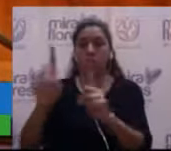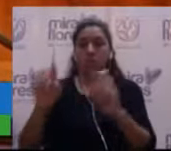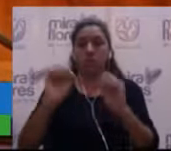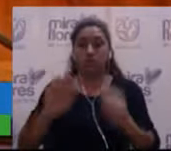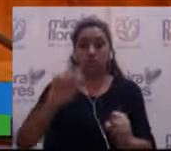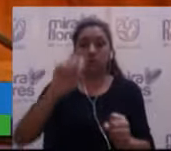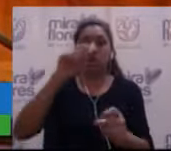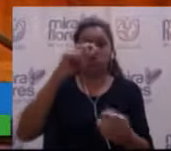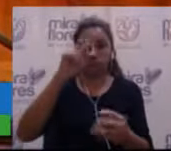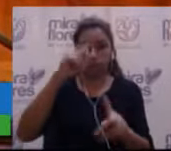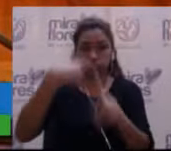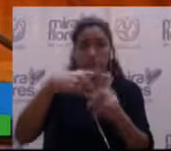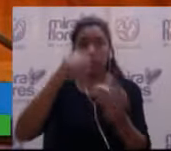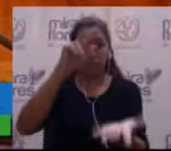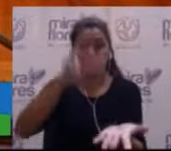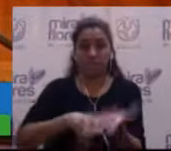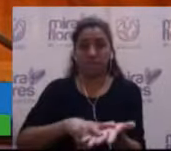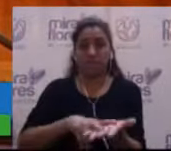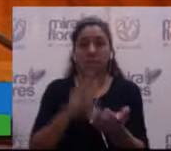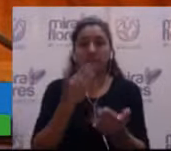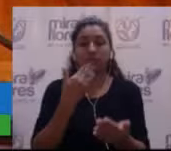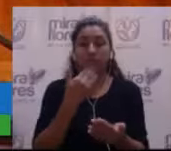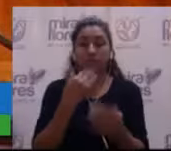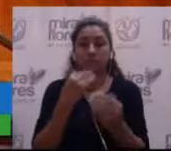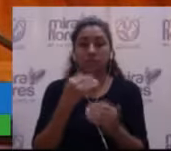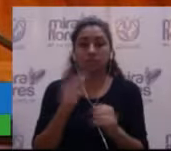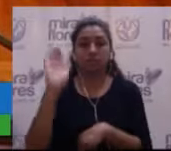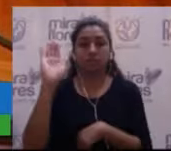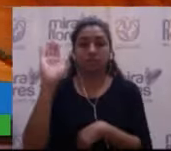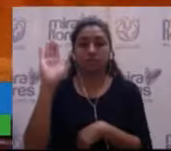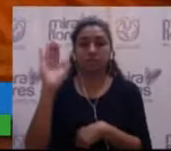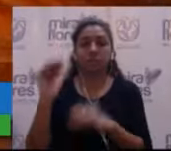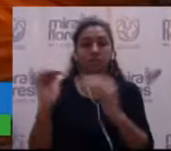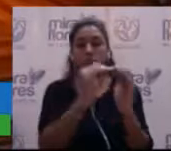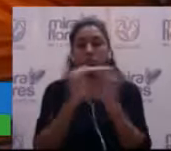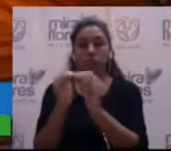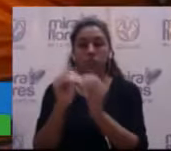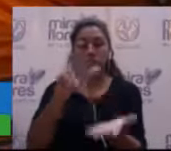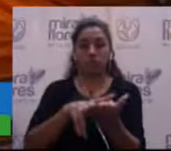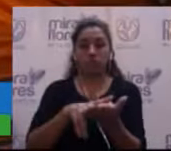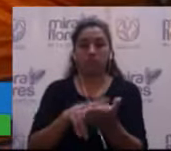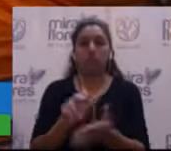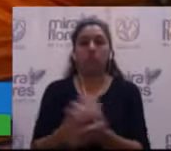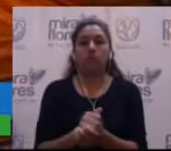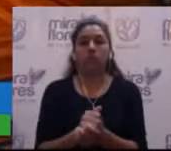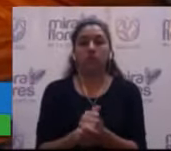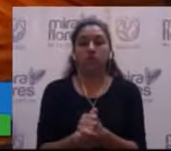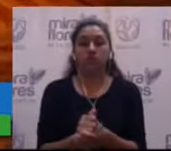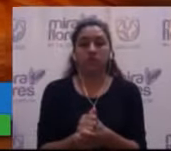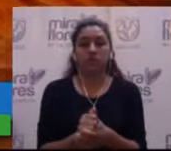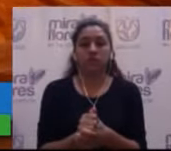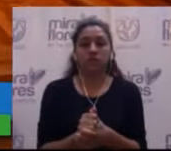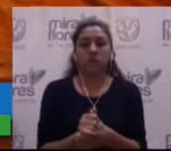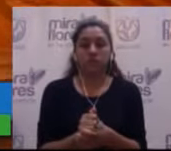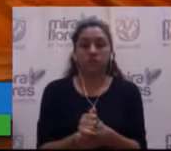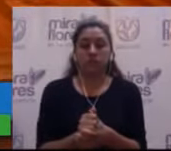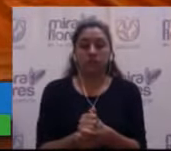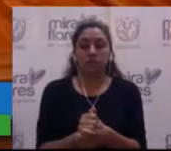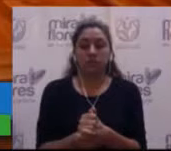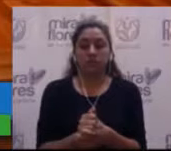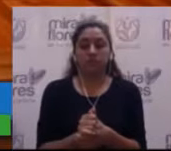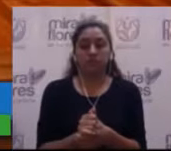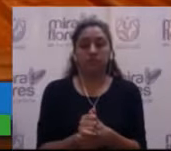aprobar esta licencia, síganse a expresarlo en señal de conformidad. Se aprueba por unanimidad de votos también. Muchas gracias. Vamos al siguiente punto.